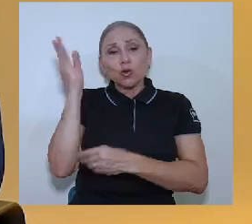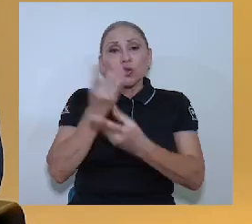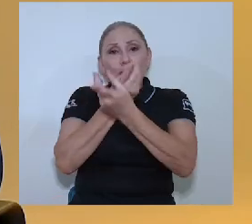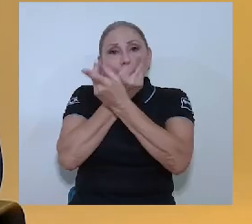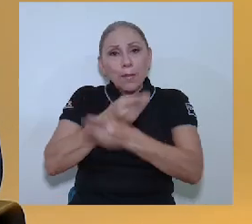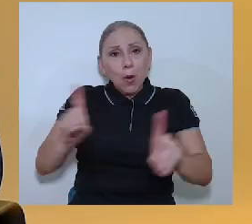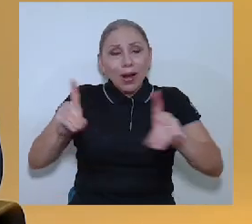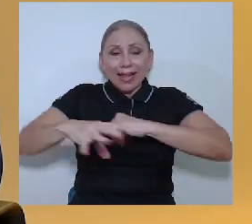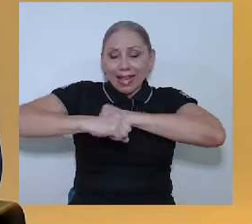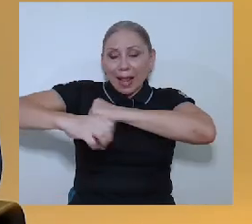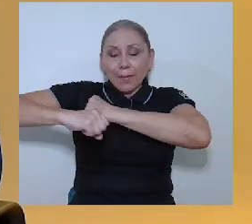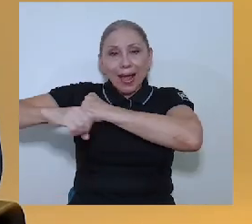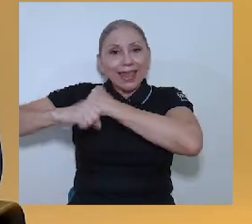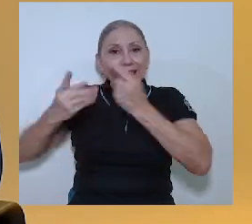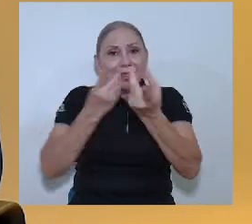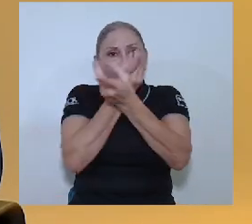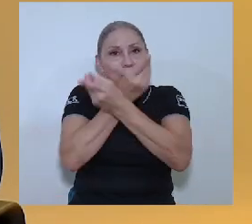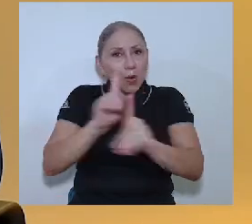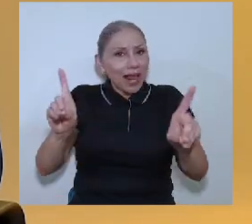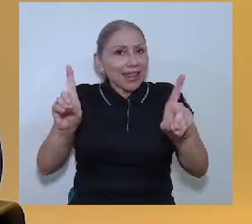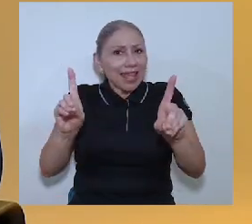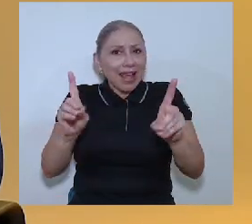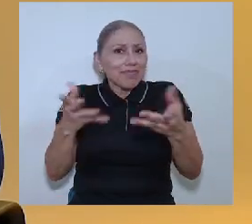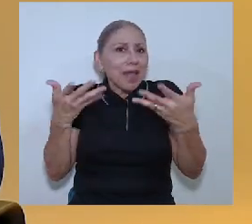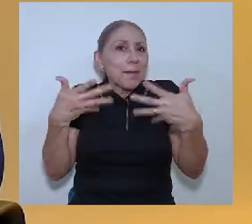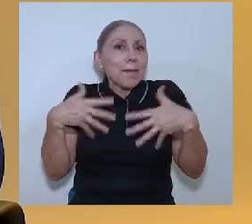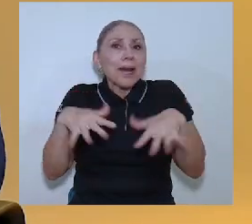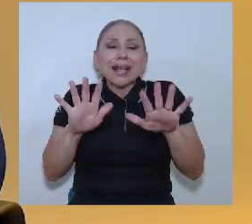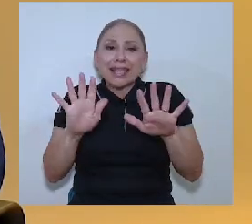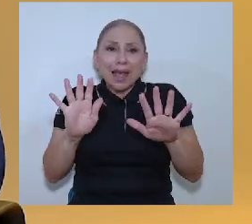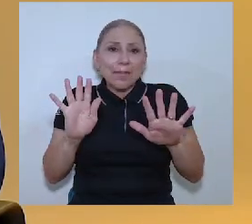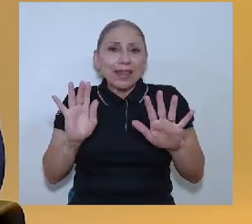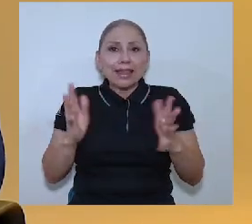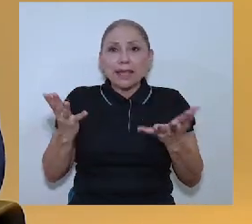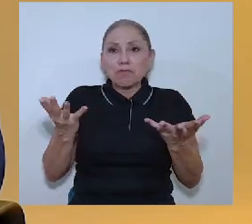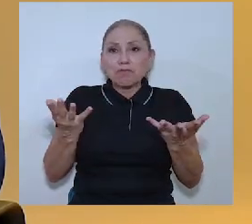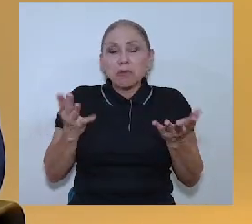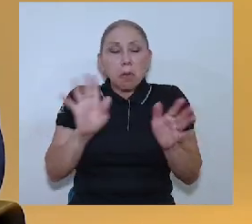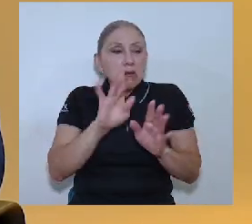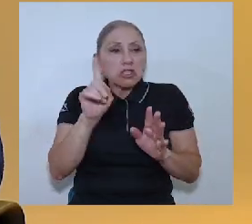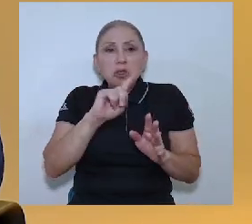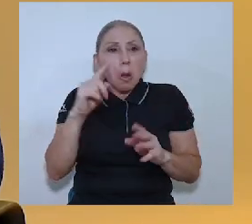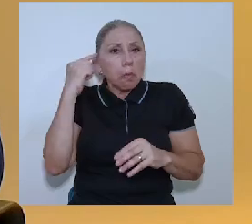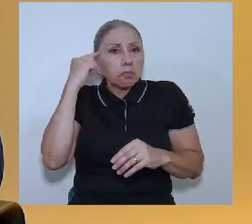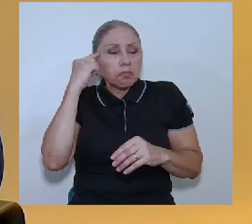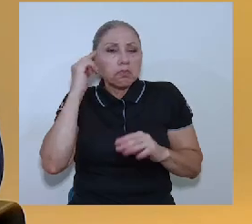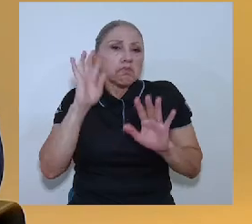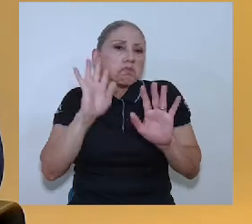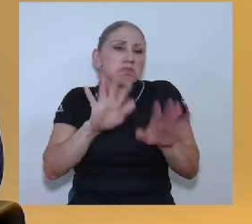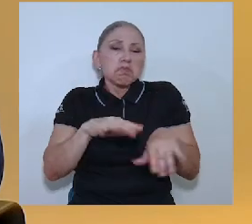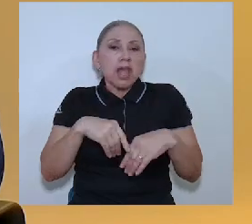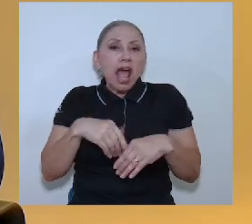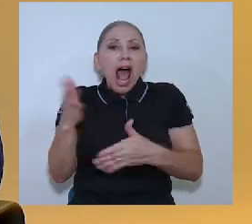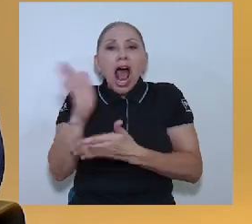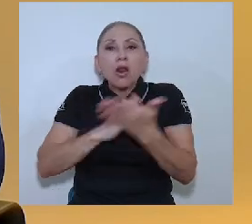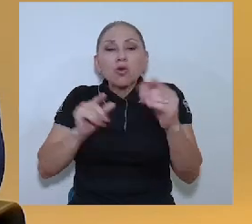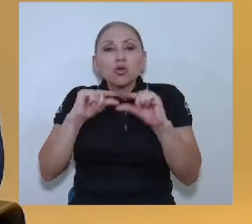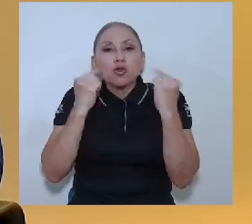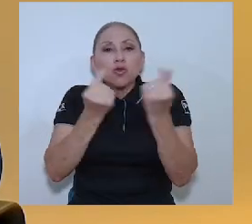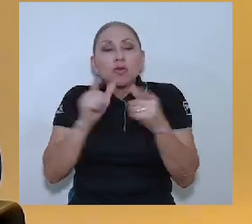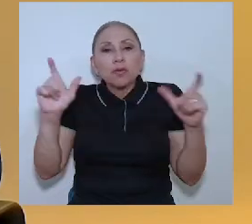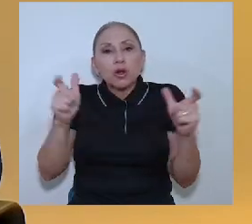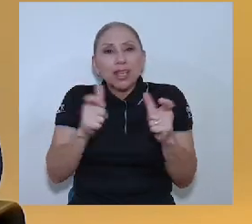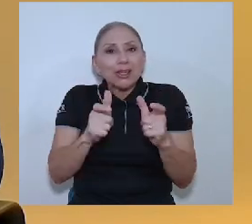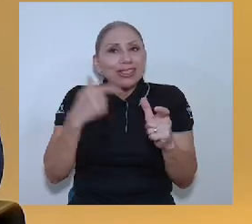y la campaña demócrata prácticamente dieron por descontado que ciertas minorías que tradicionalmente los